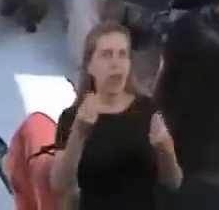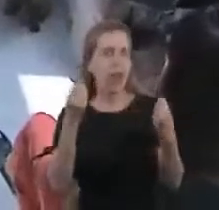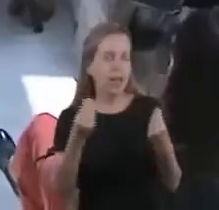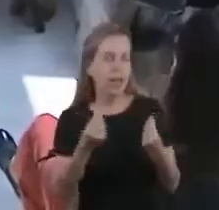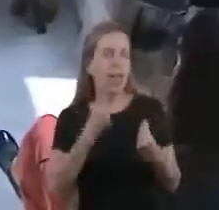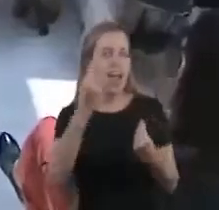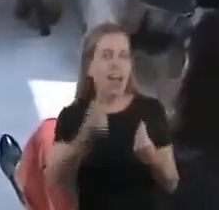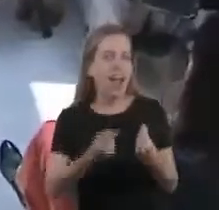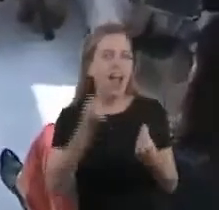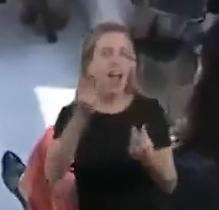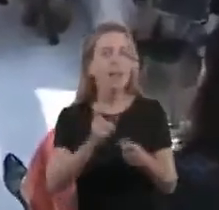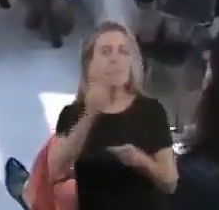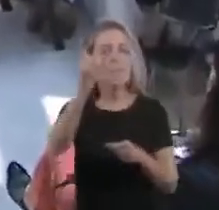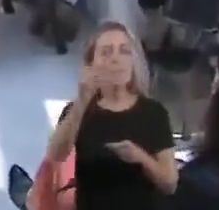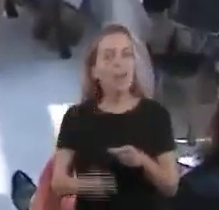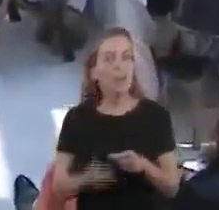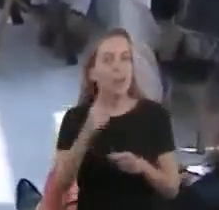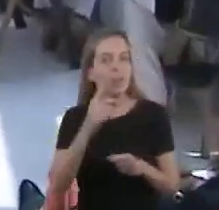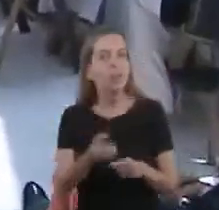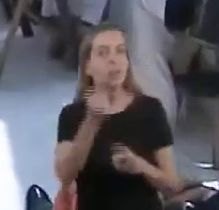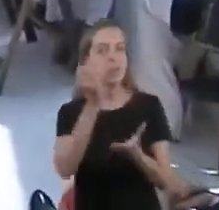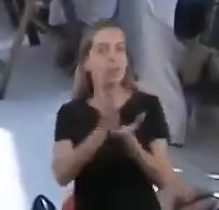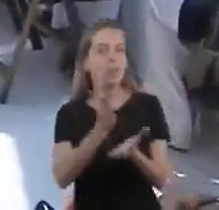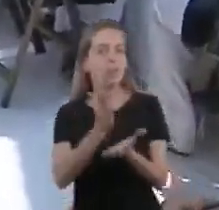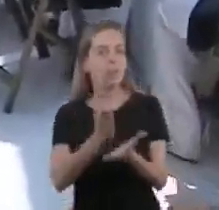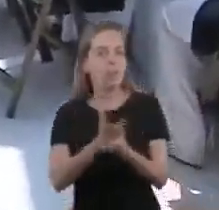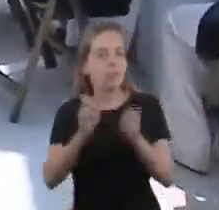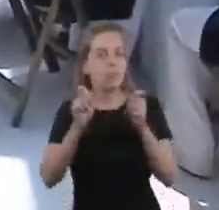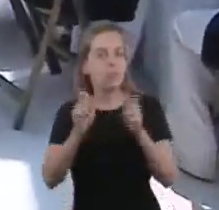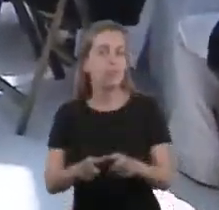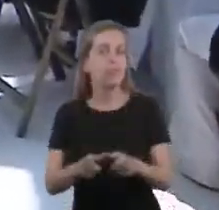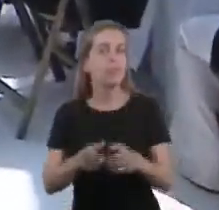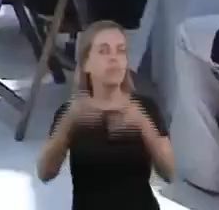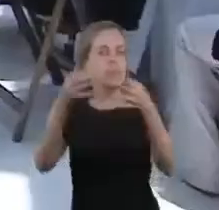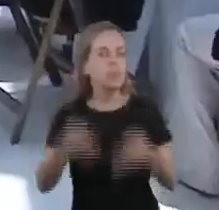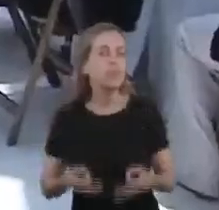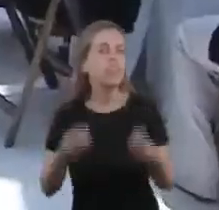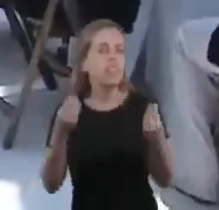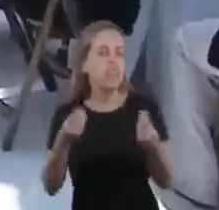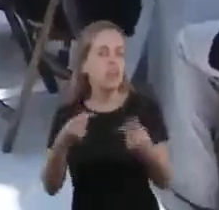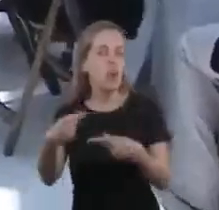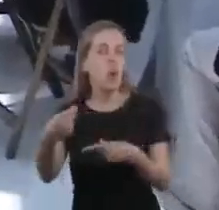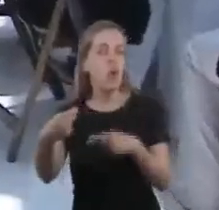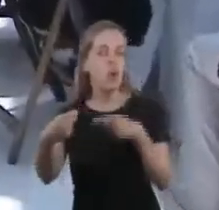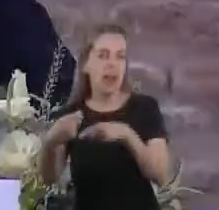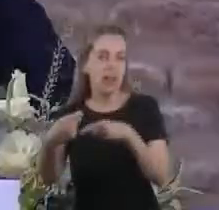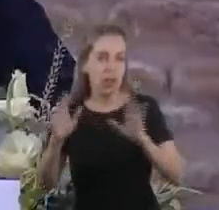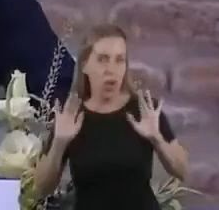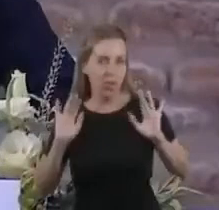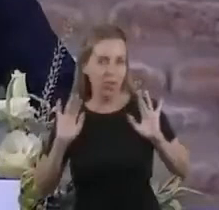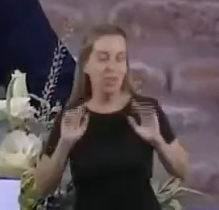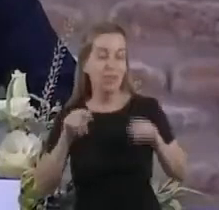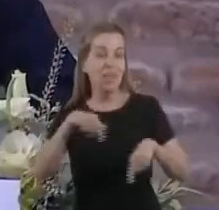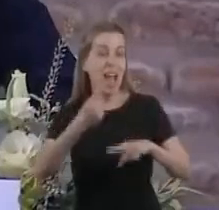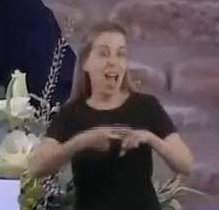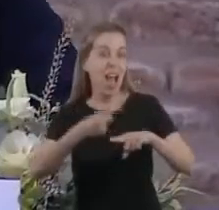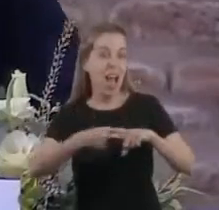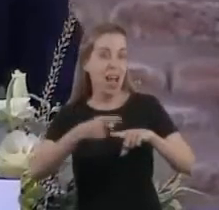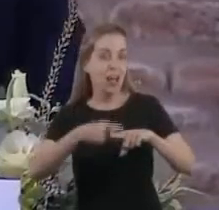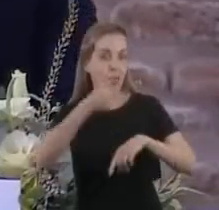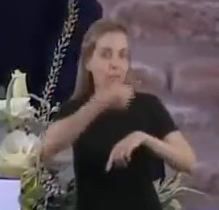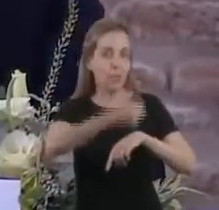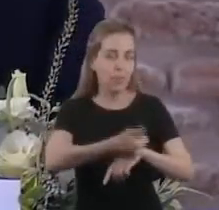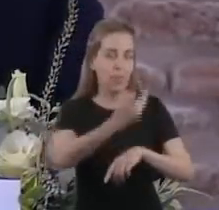que accede a un derecho tan dignificante como lo es la jubilación. Encabeza este acto el